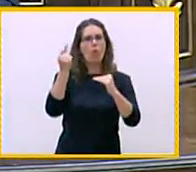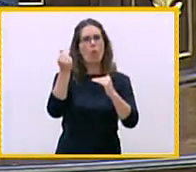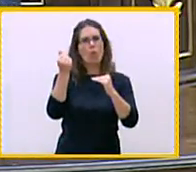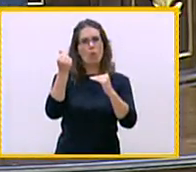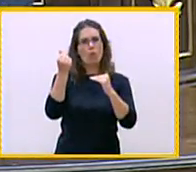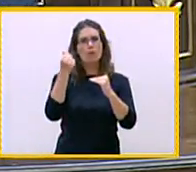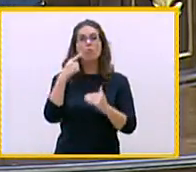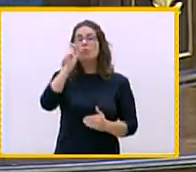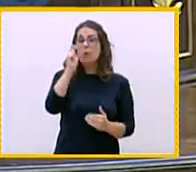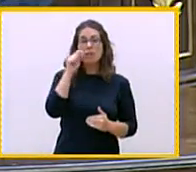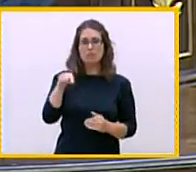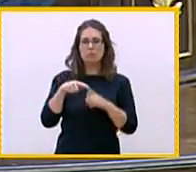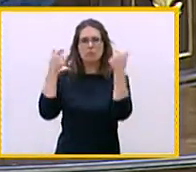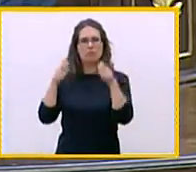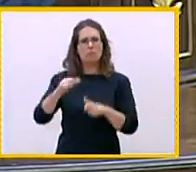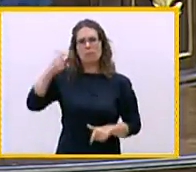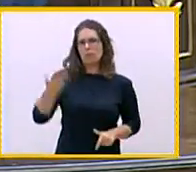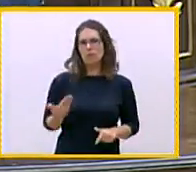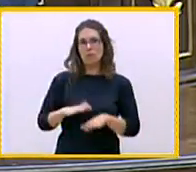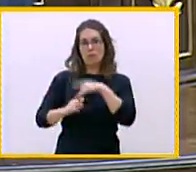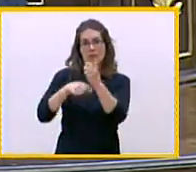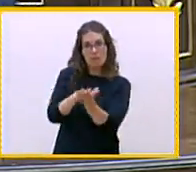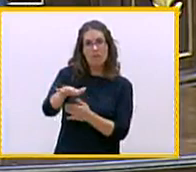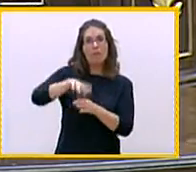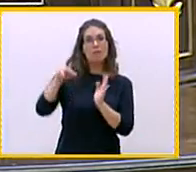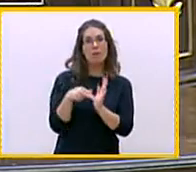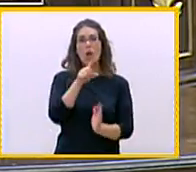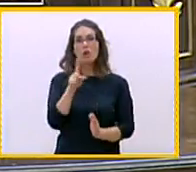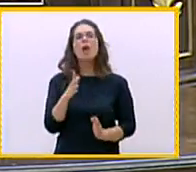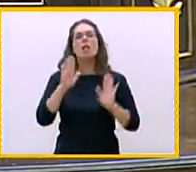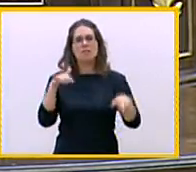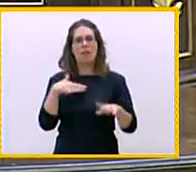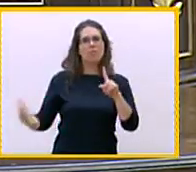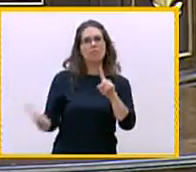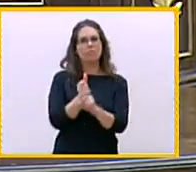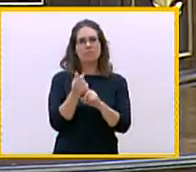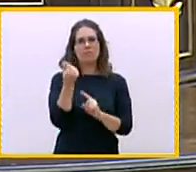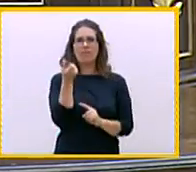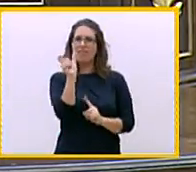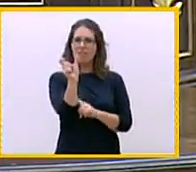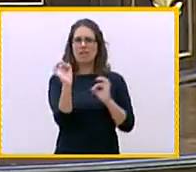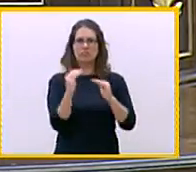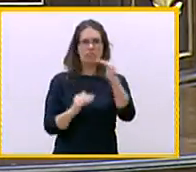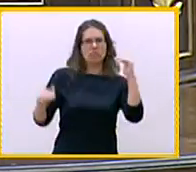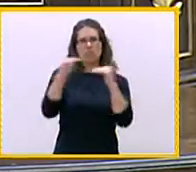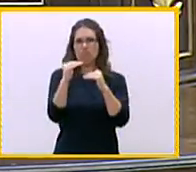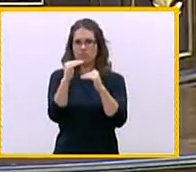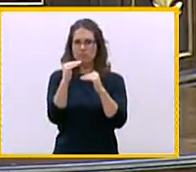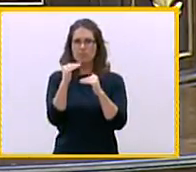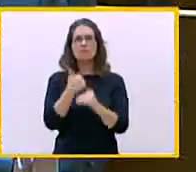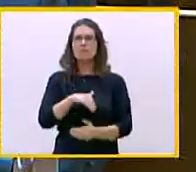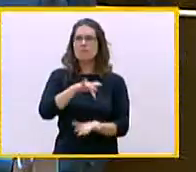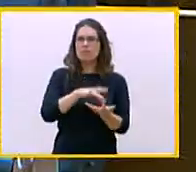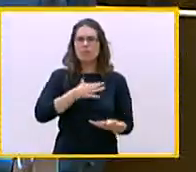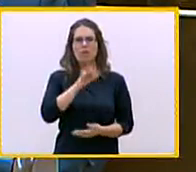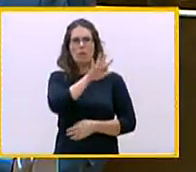sectores de actividad que contribuirá a que en 2011 se alcancen las previsiones de crecimiento, logrando más de 55 millones